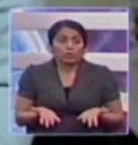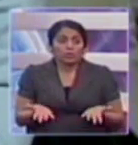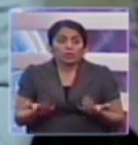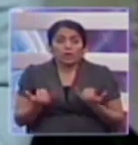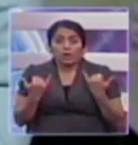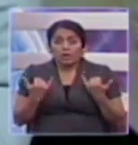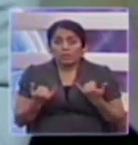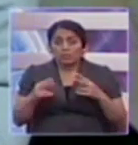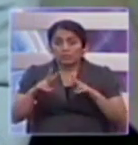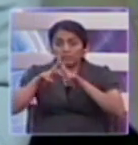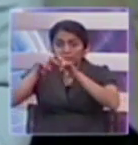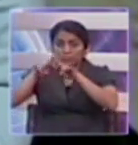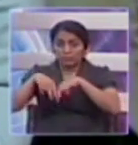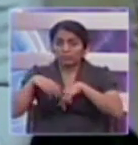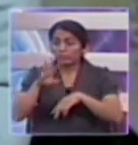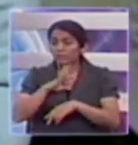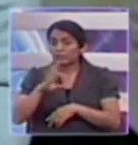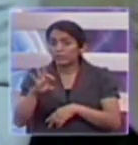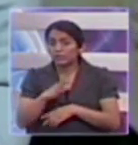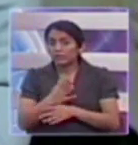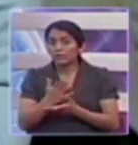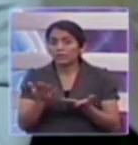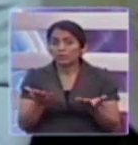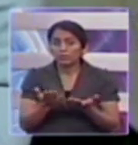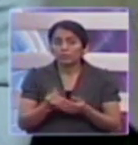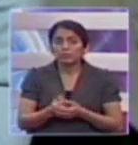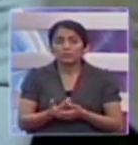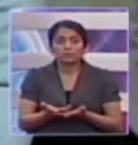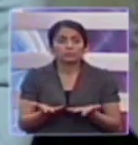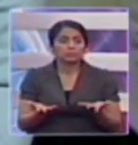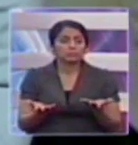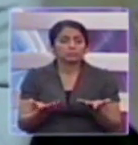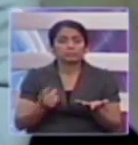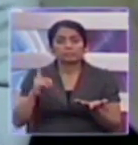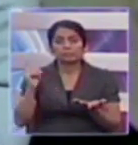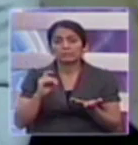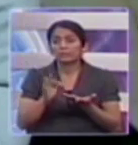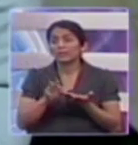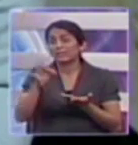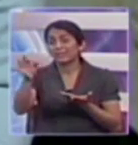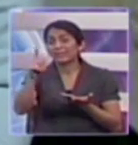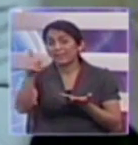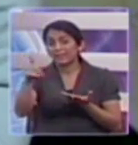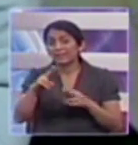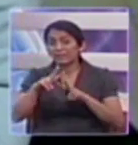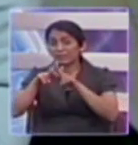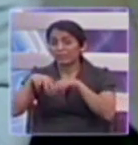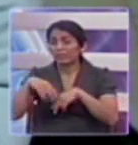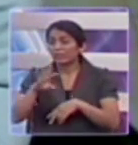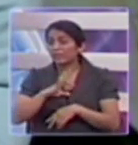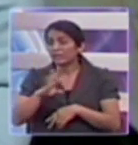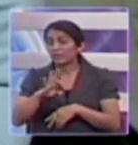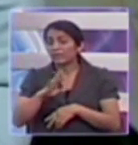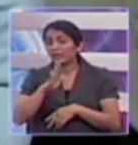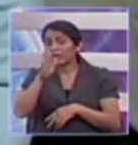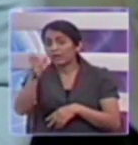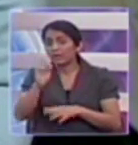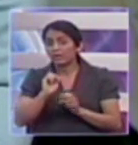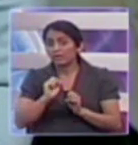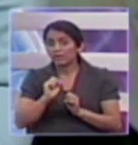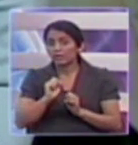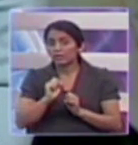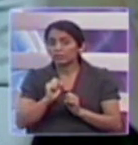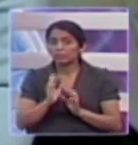revisión técnica vehicular, las personas que estén realizando la matriculación en dichos cantones tendrán que realizar la revisión técnica vehicular en